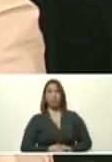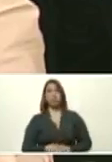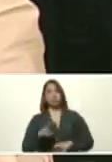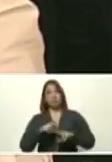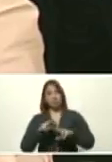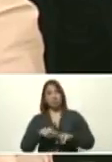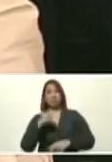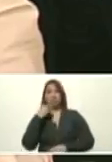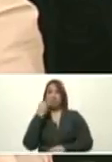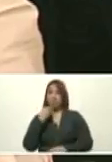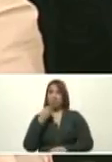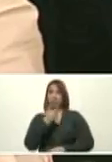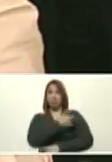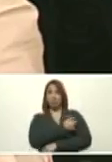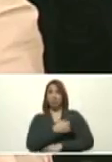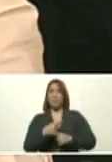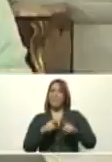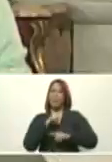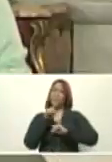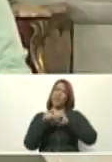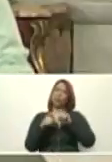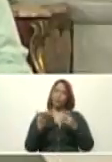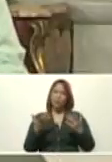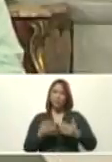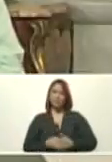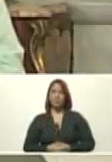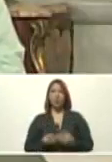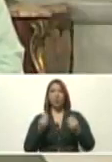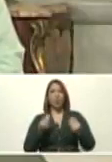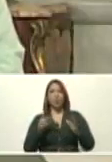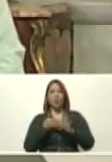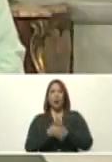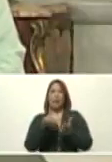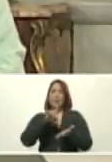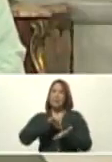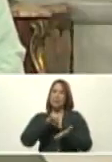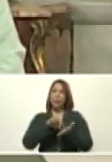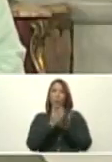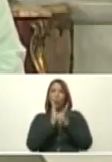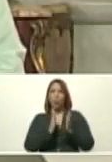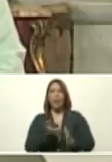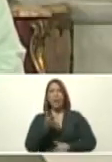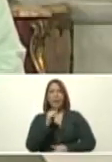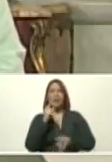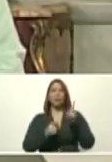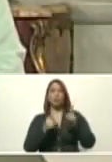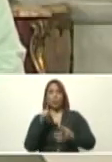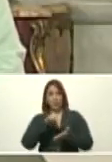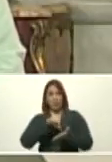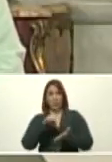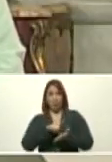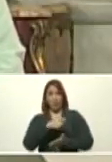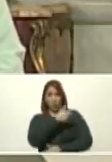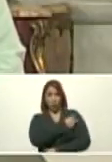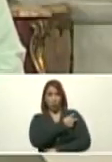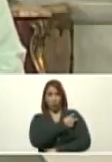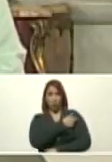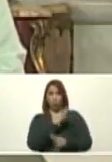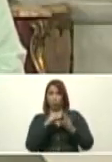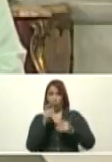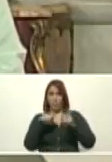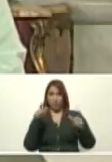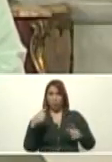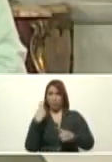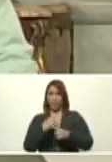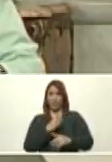niños y jóvenes vacunados. Vacunados. Pero mi pregunta es eso, ¿cómo es eso en los liceos, en la escuela? ¿Hay algunos liceos que vacunan y todo el mundo tiene